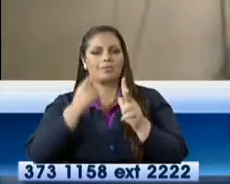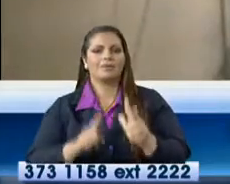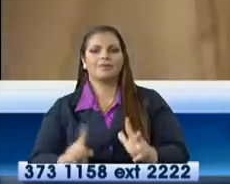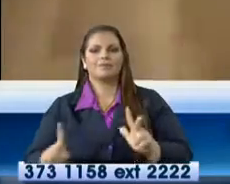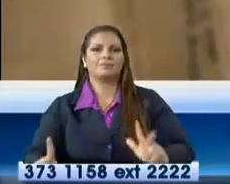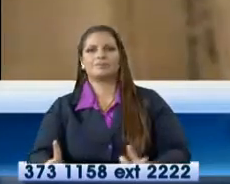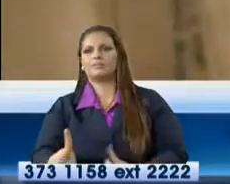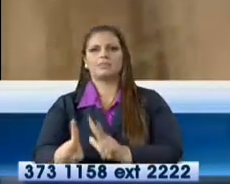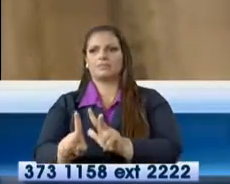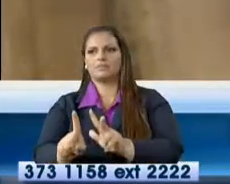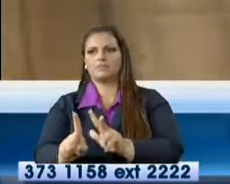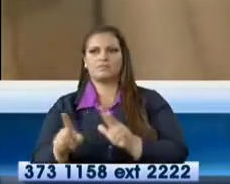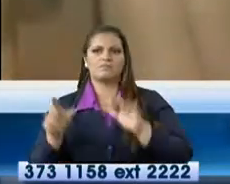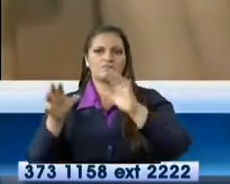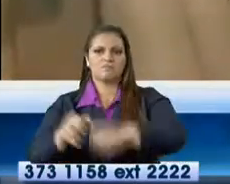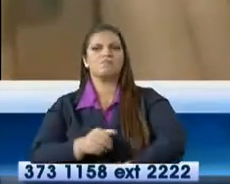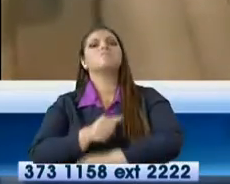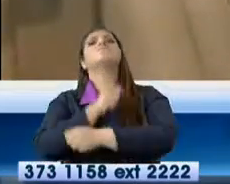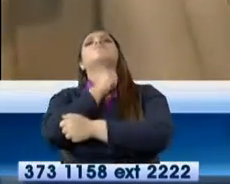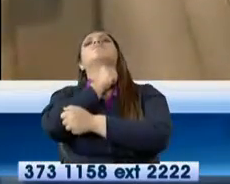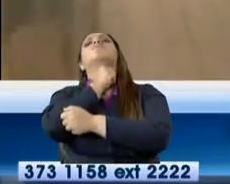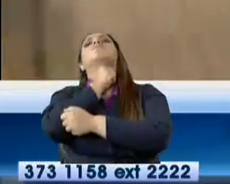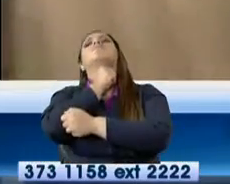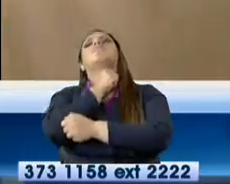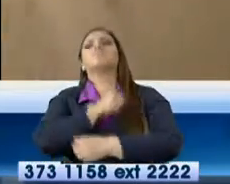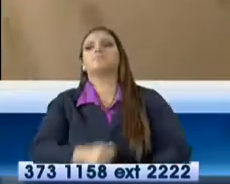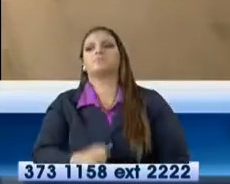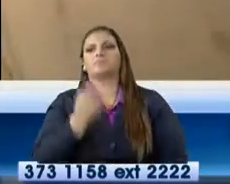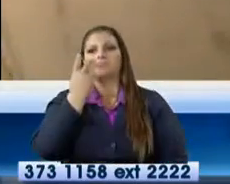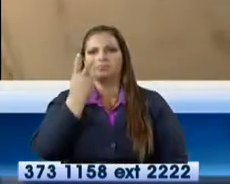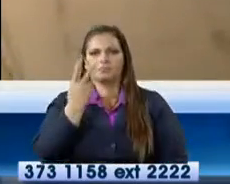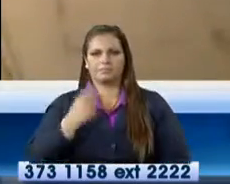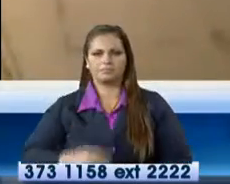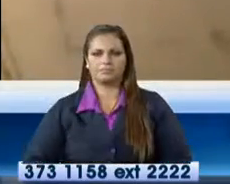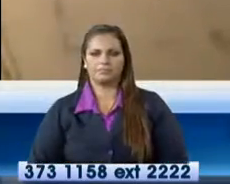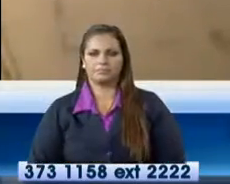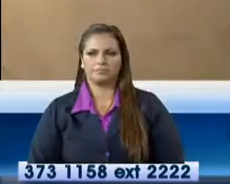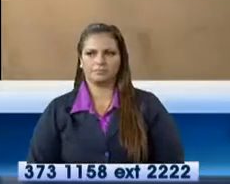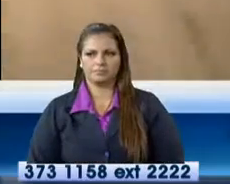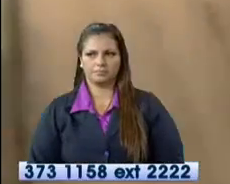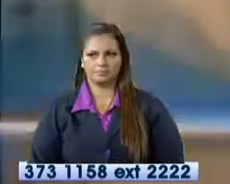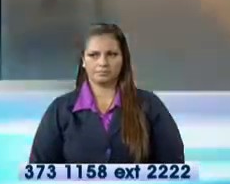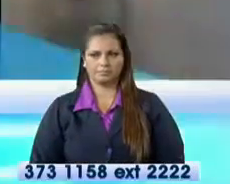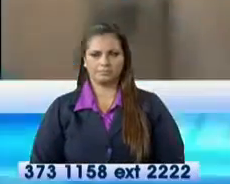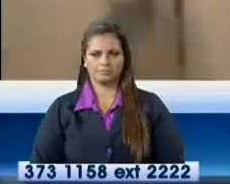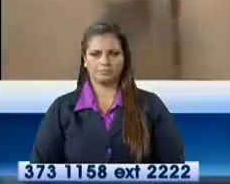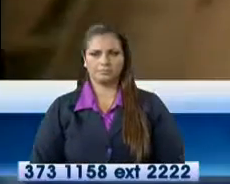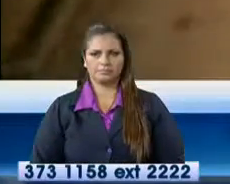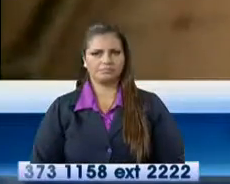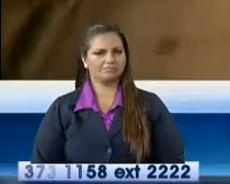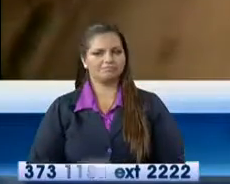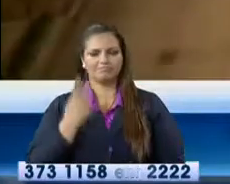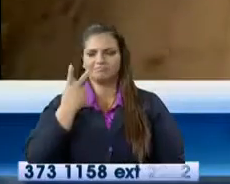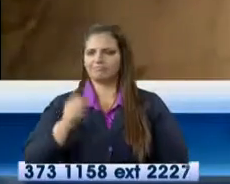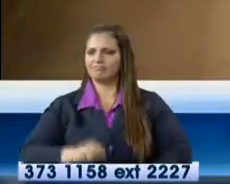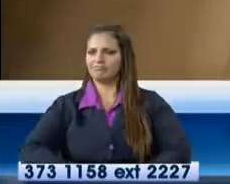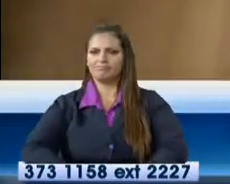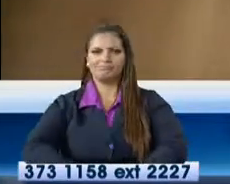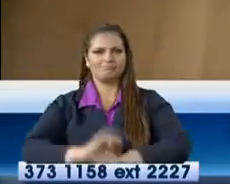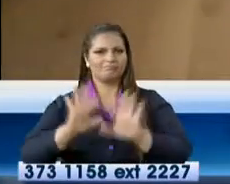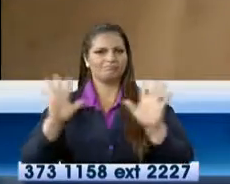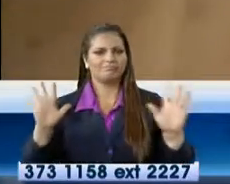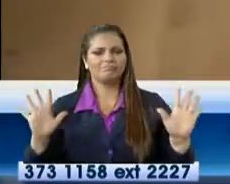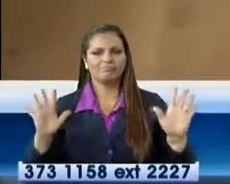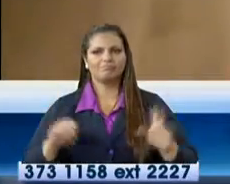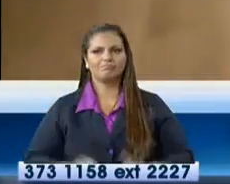la víctima. Justamente ahí estamos viendo, Hugo, las imágenes. Estamos viendo las imágenes, sí, así están. Las imágenes clarísimas de lo que